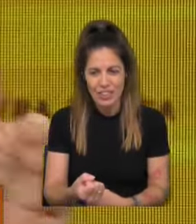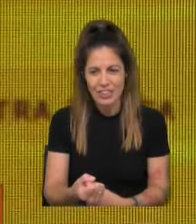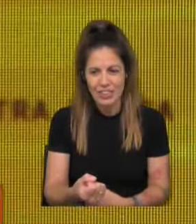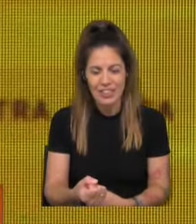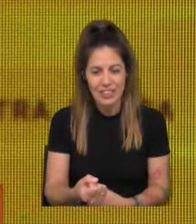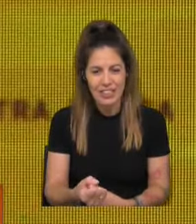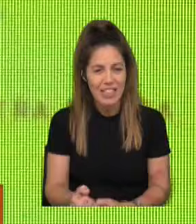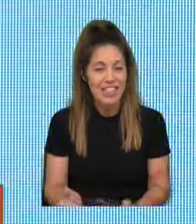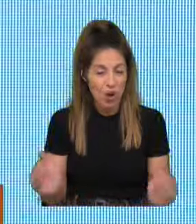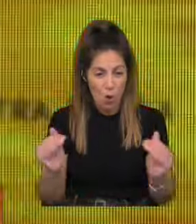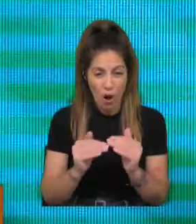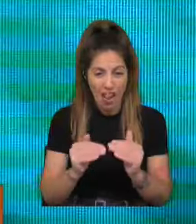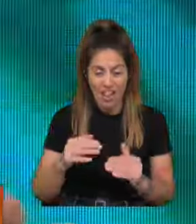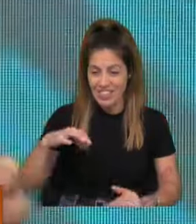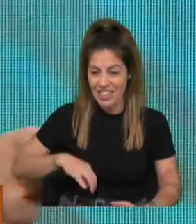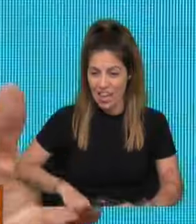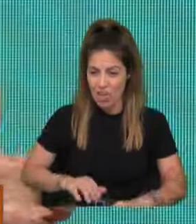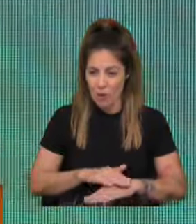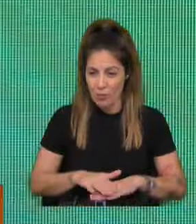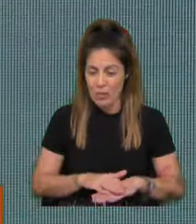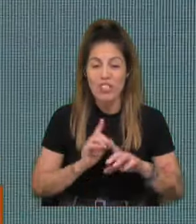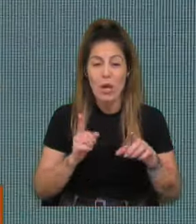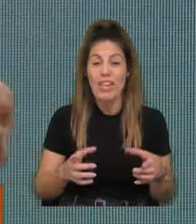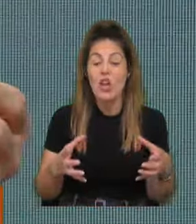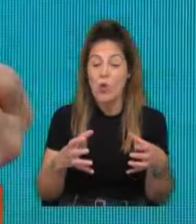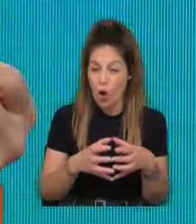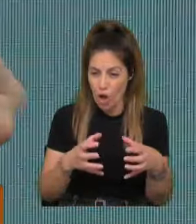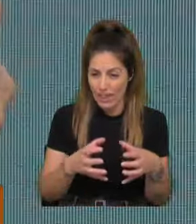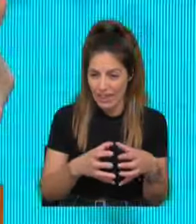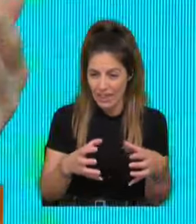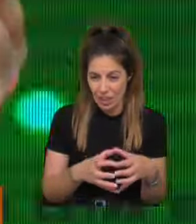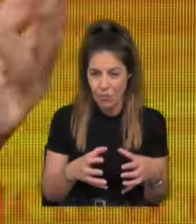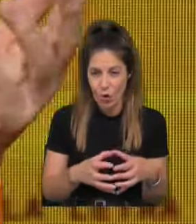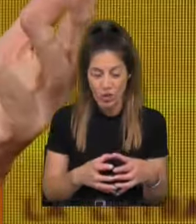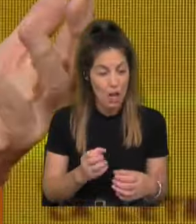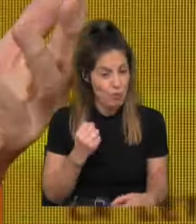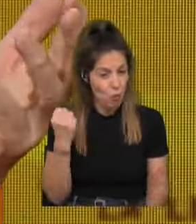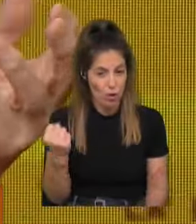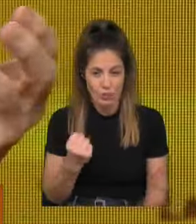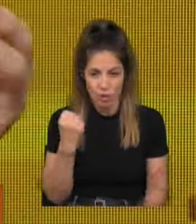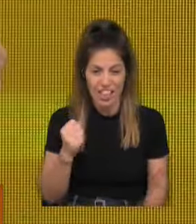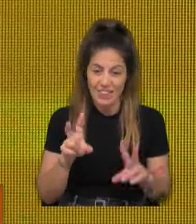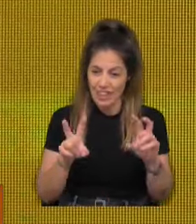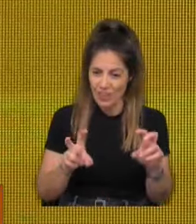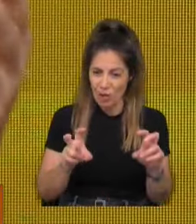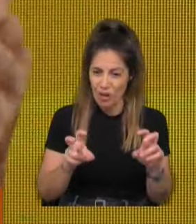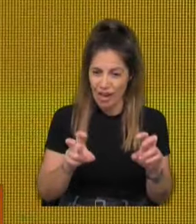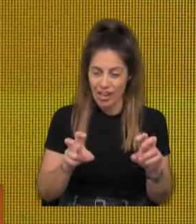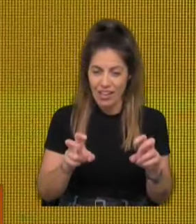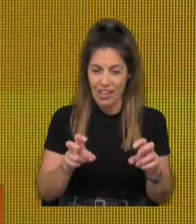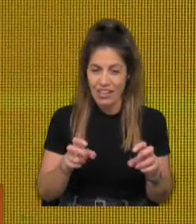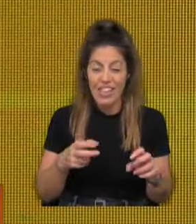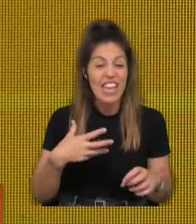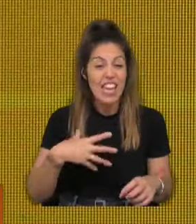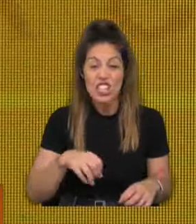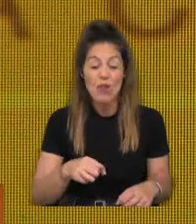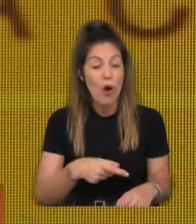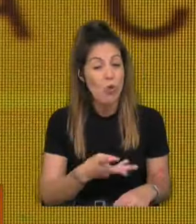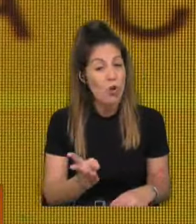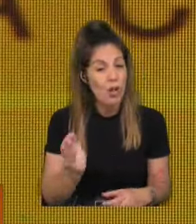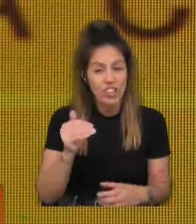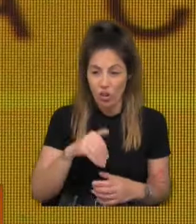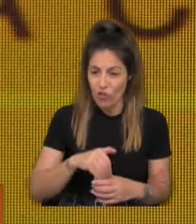al salario mínimo sino que además en un colectivo que que que le es muy importante el tema y que arrastra además es decir